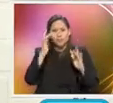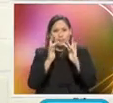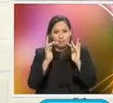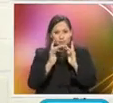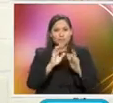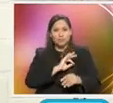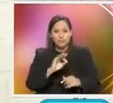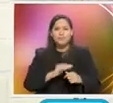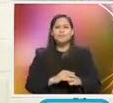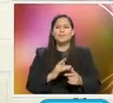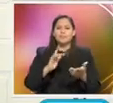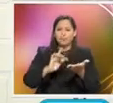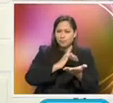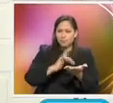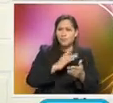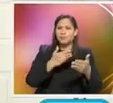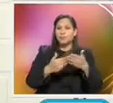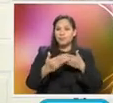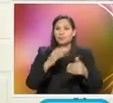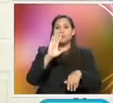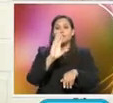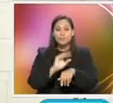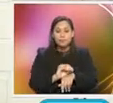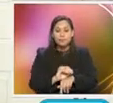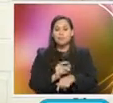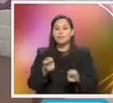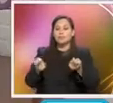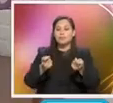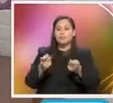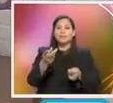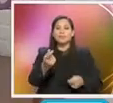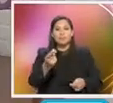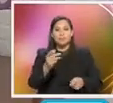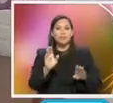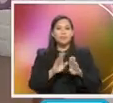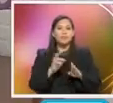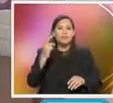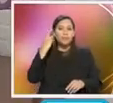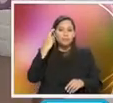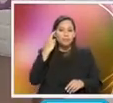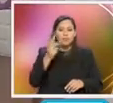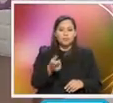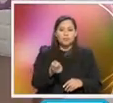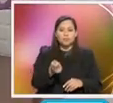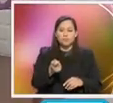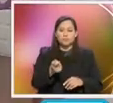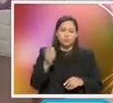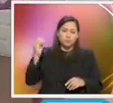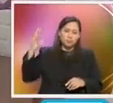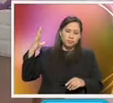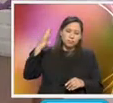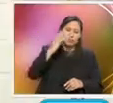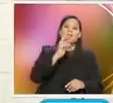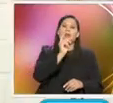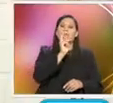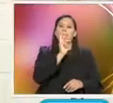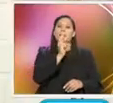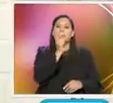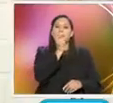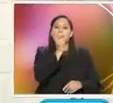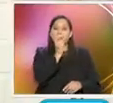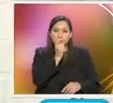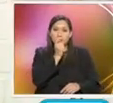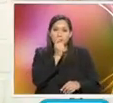Hay tipos de tecnologías que te permiten controlar perros, por ejemplo, a través de sonidos ultrasónicos, con silbatos.